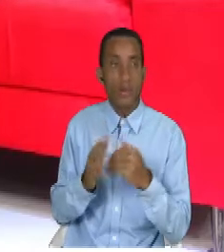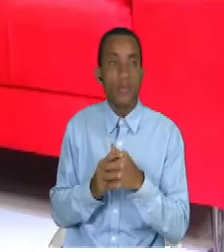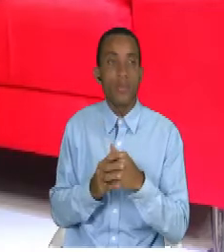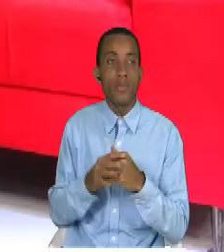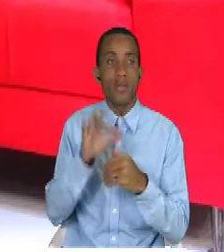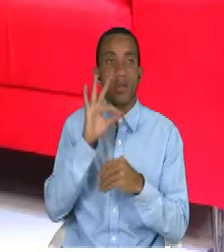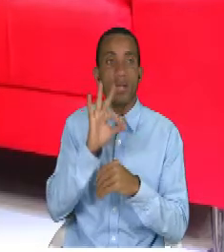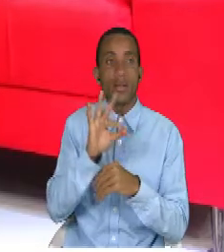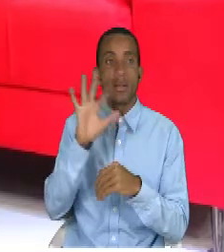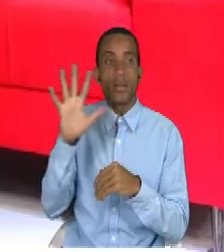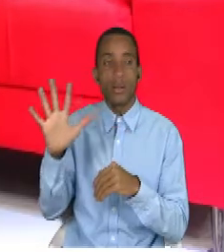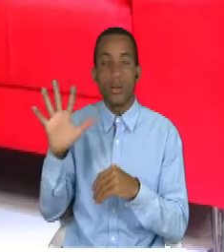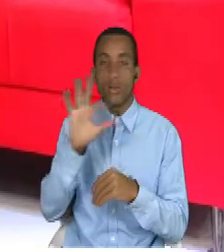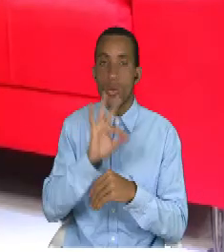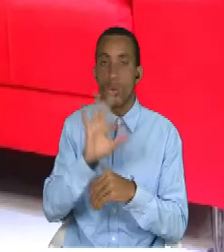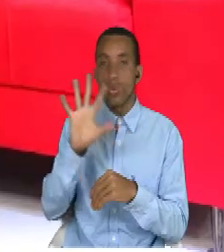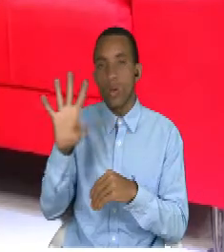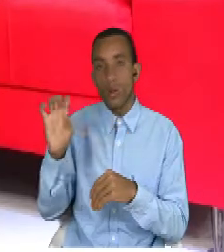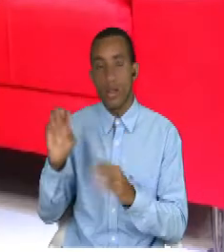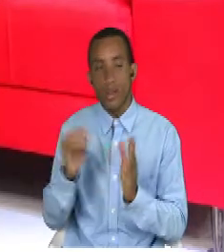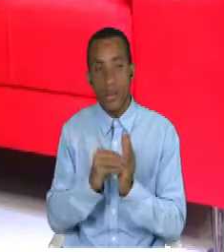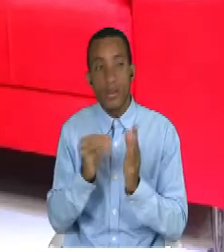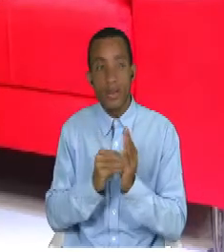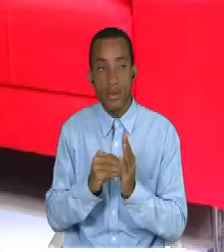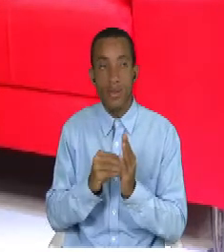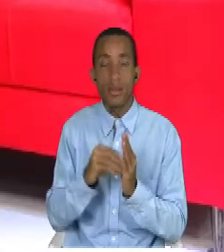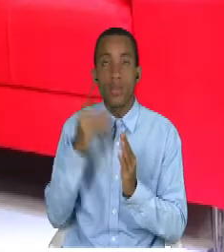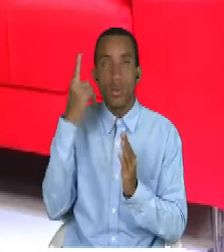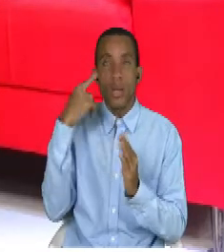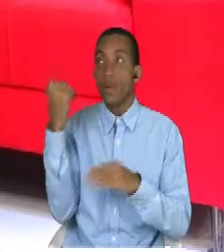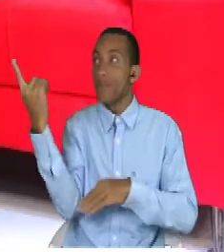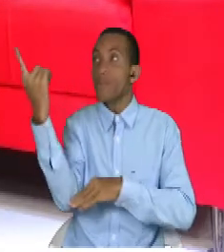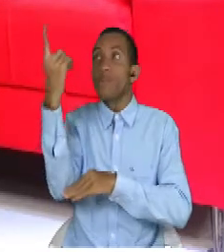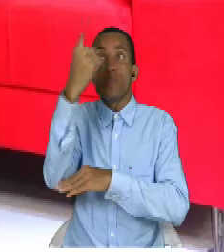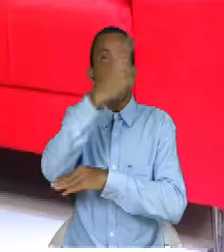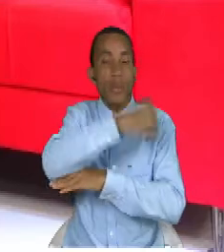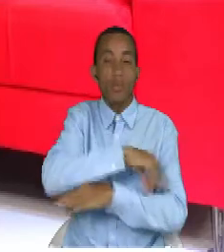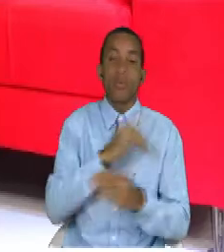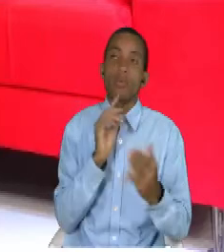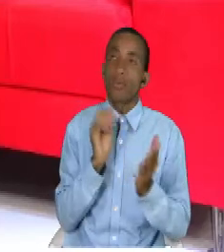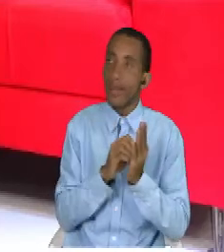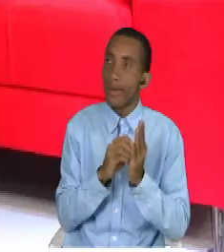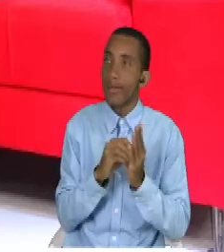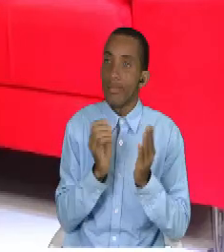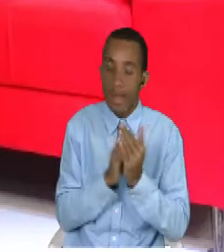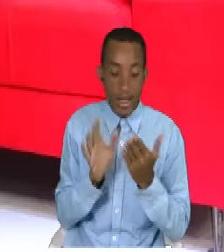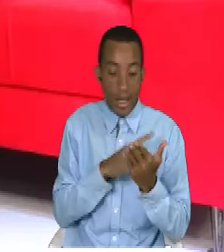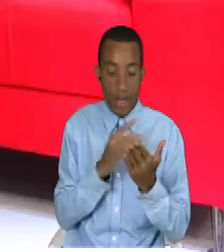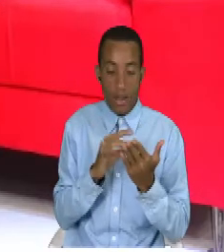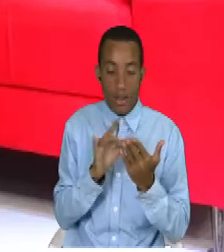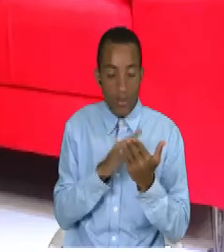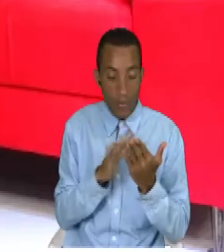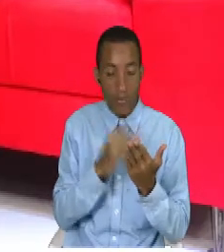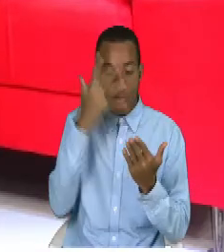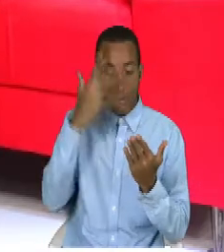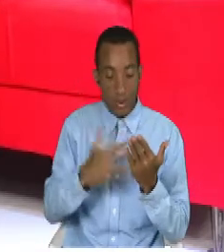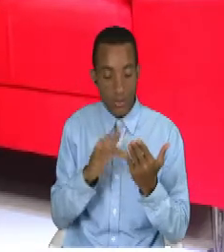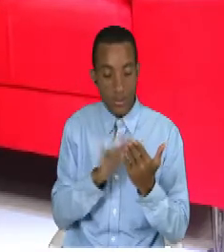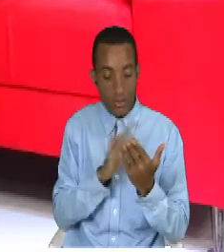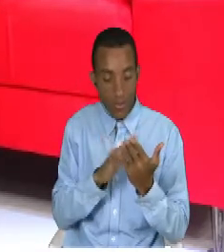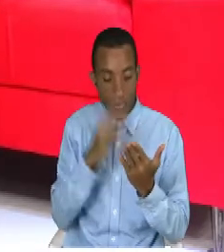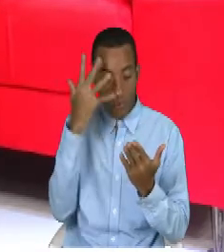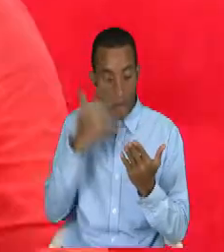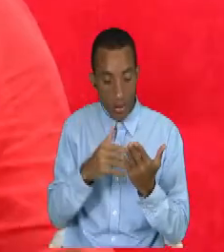35 o 40 veces el facebook al día lo abrimos entonces en base con esas estadísticas podemos decir que hoy en día los los